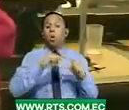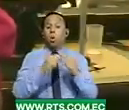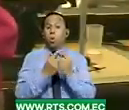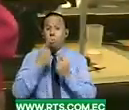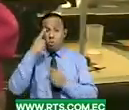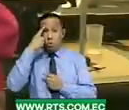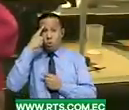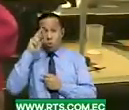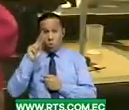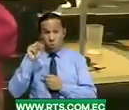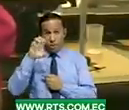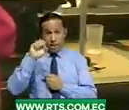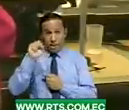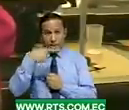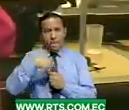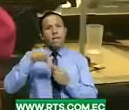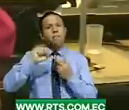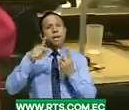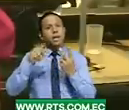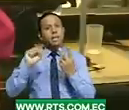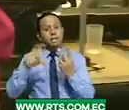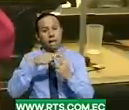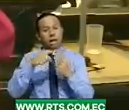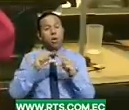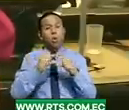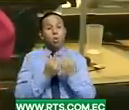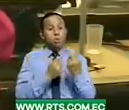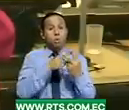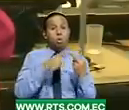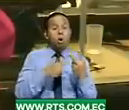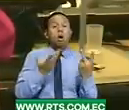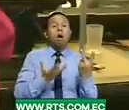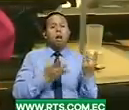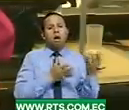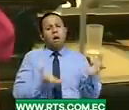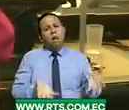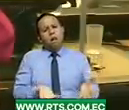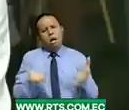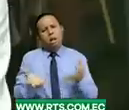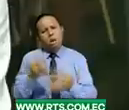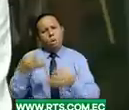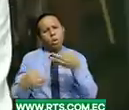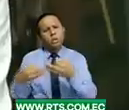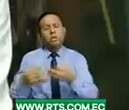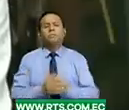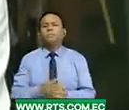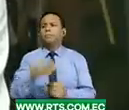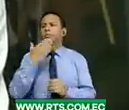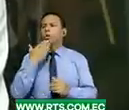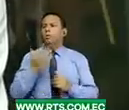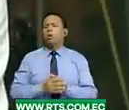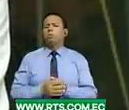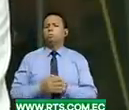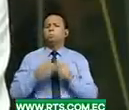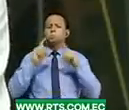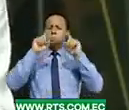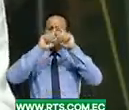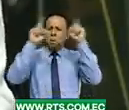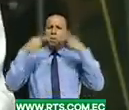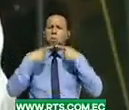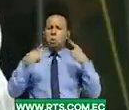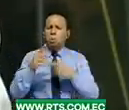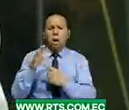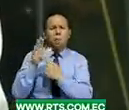de UNES y por los socialcristianos. Escuchemos. ¿Qué es de juicio político? Las empresas públicas y que se perjudique al Ecuador.